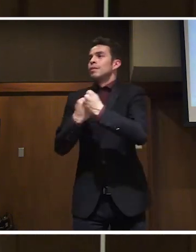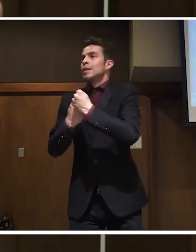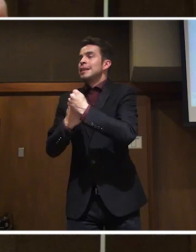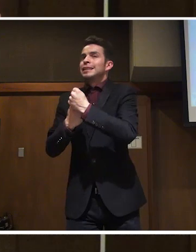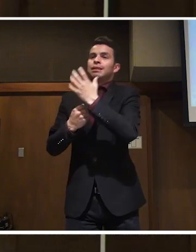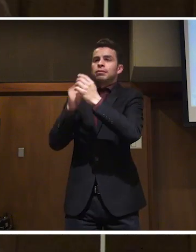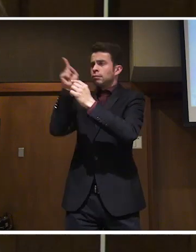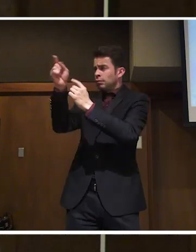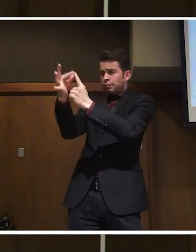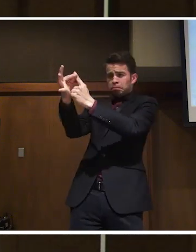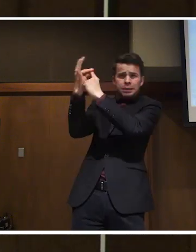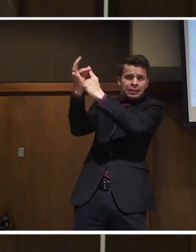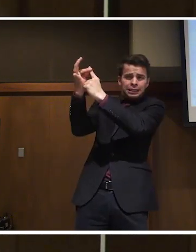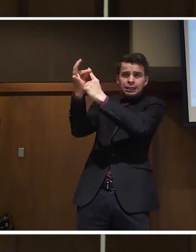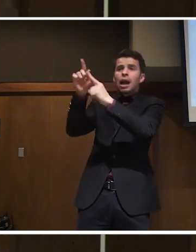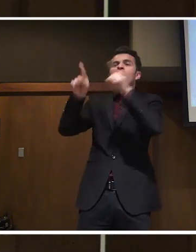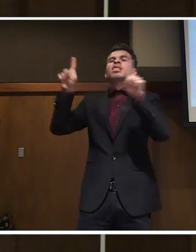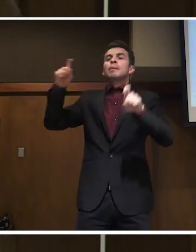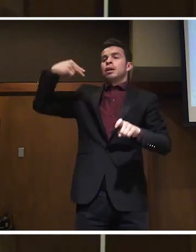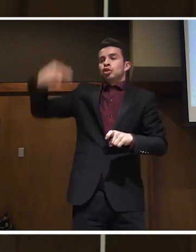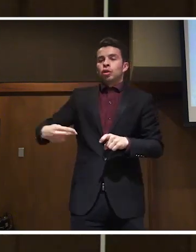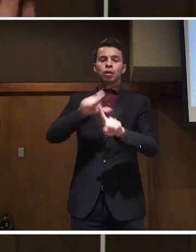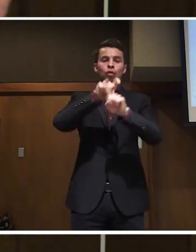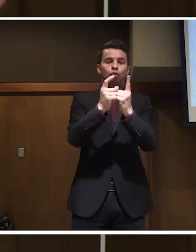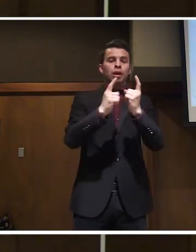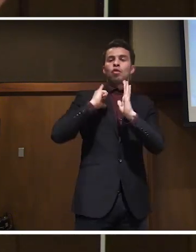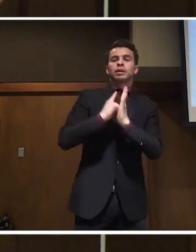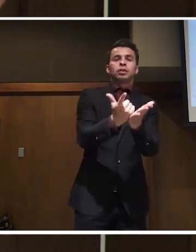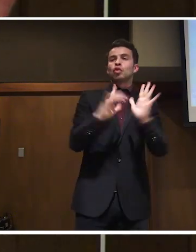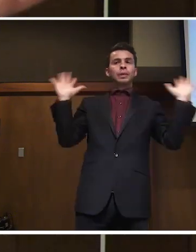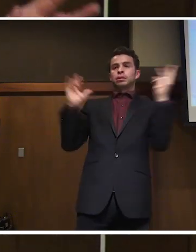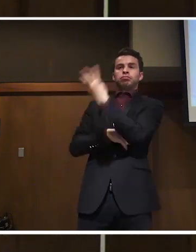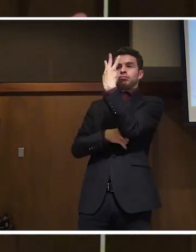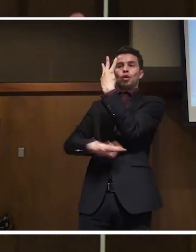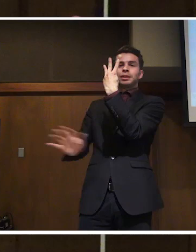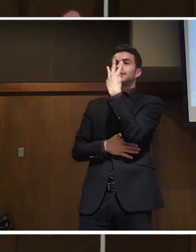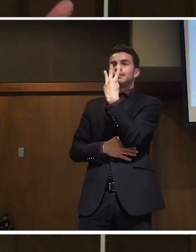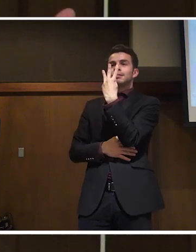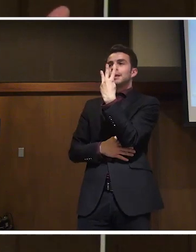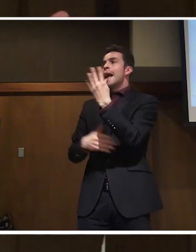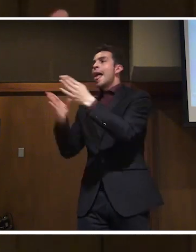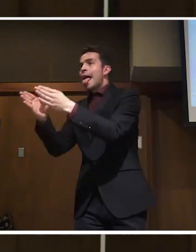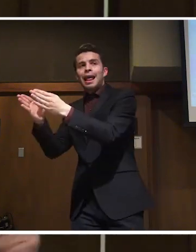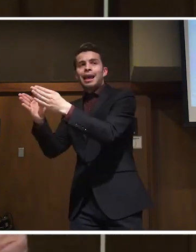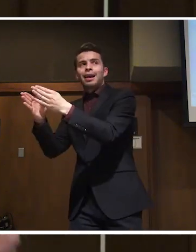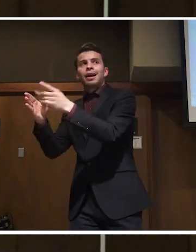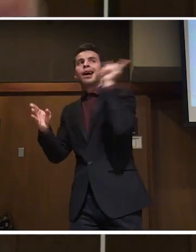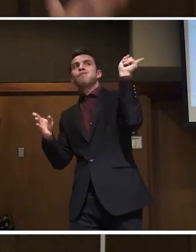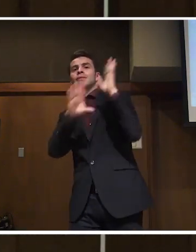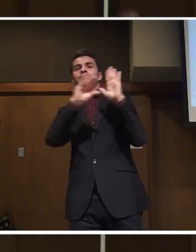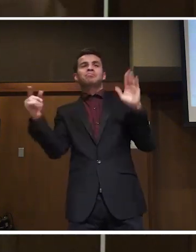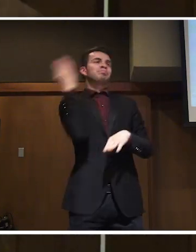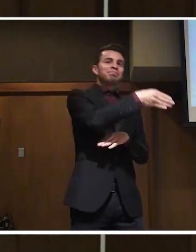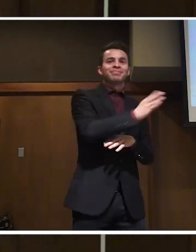era súper especializada para especialistas en historia y cultura y literatura colombiana. Entonces, ¿dónde iban los otros? Tenían que venir aquí. ¿Dónde